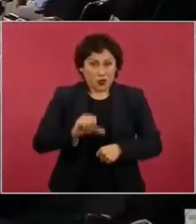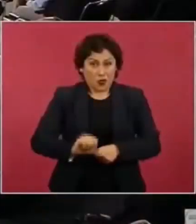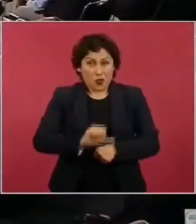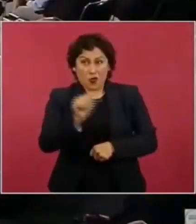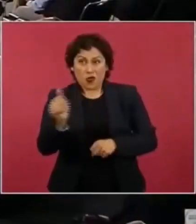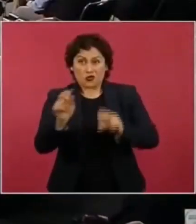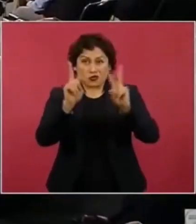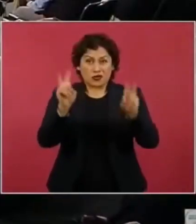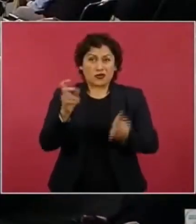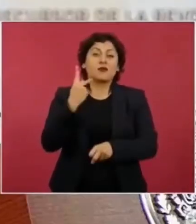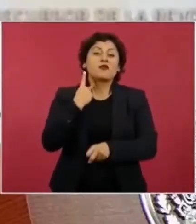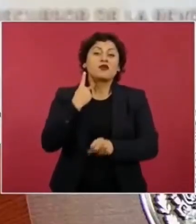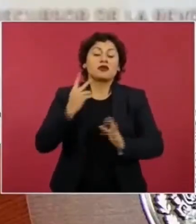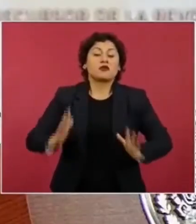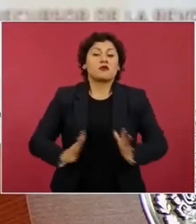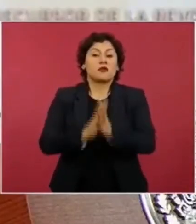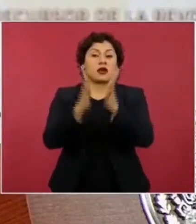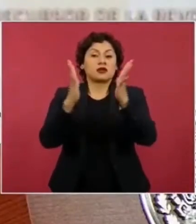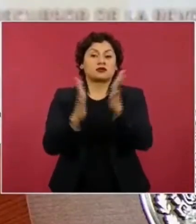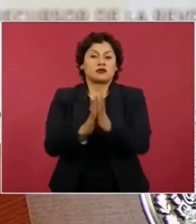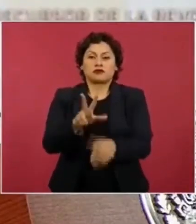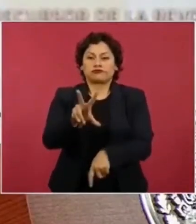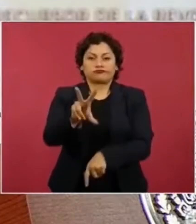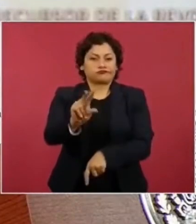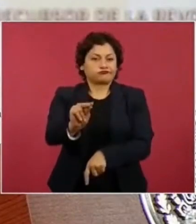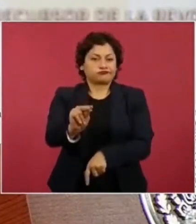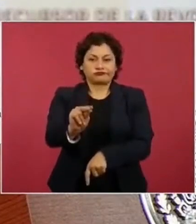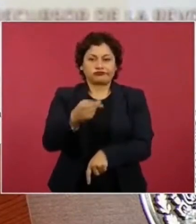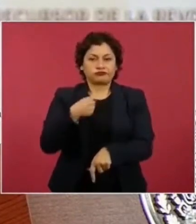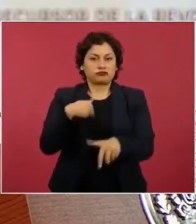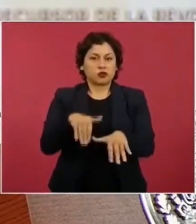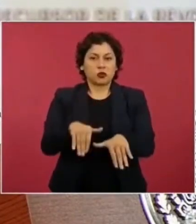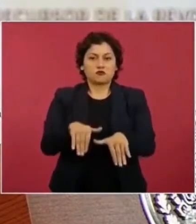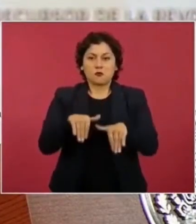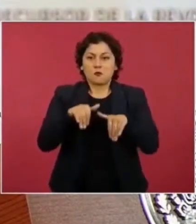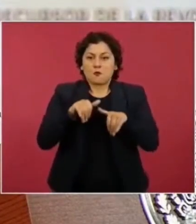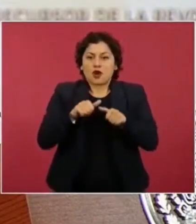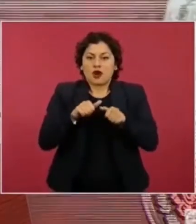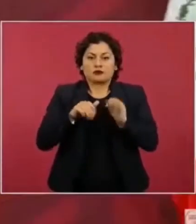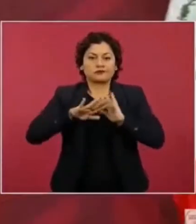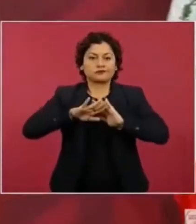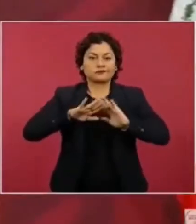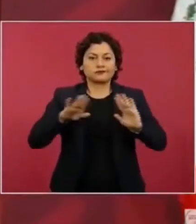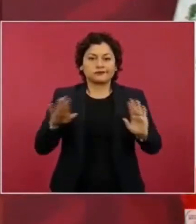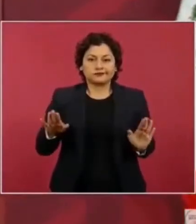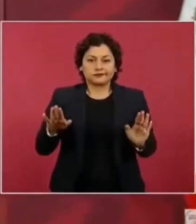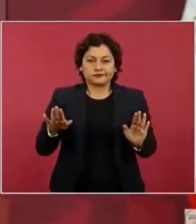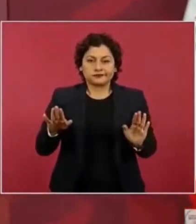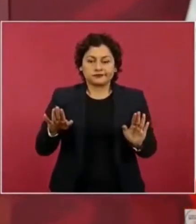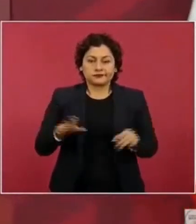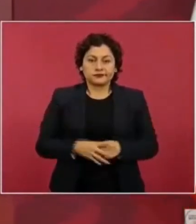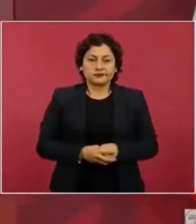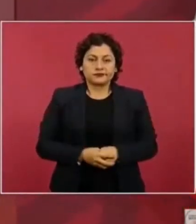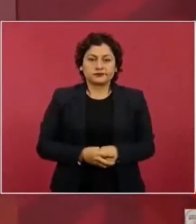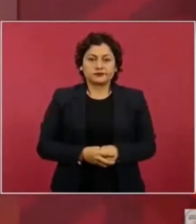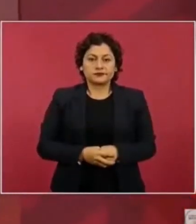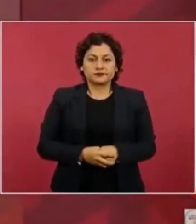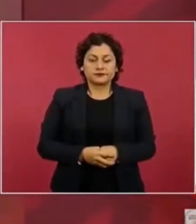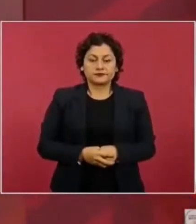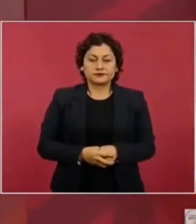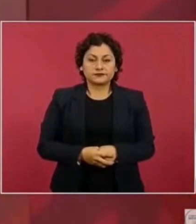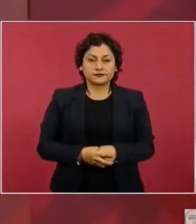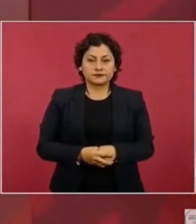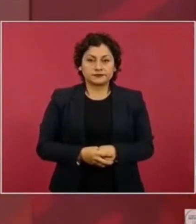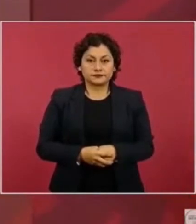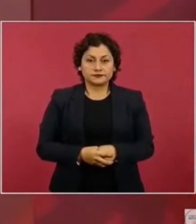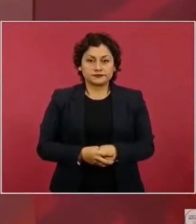Obrador exhibió a Azucena Oresti, a Pascal Beltrán del Río, obviamente a Milenio,